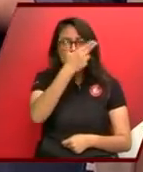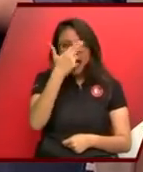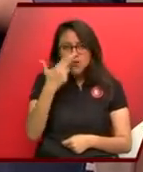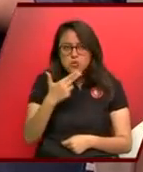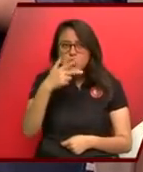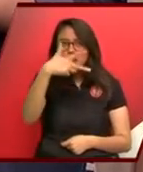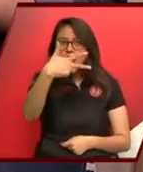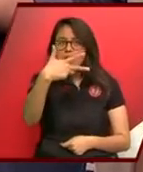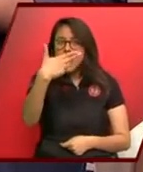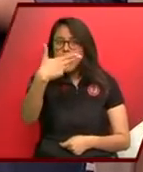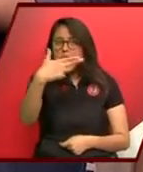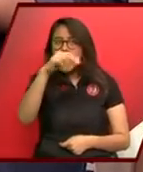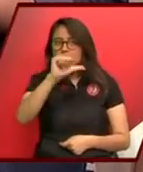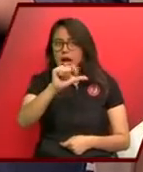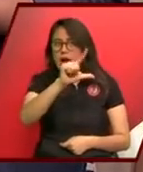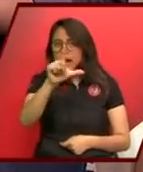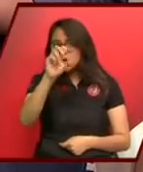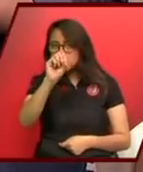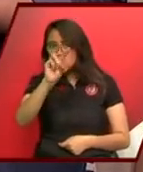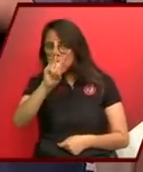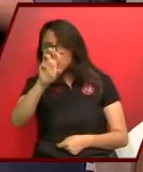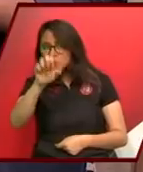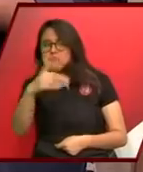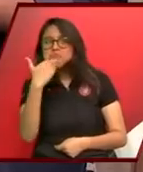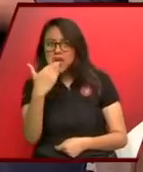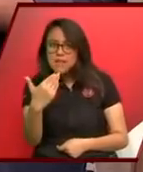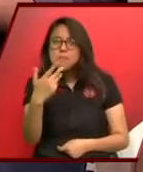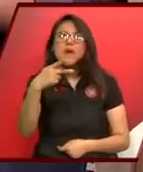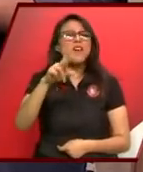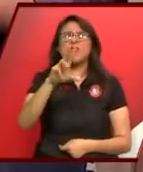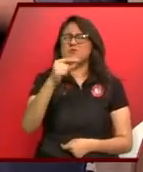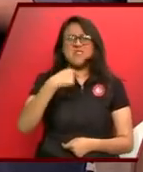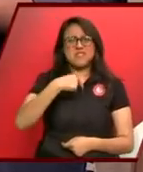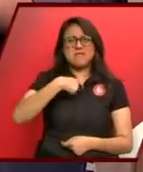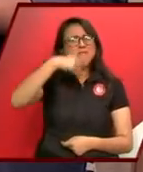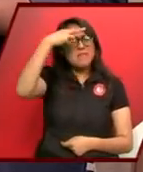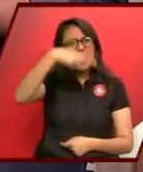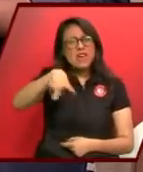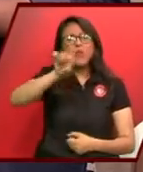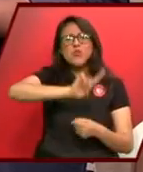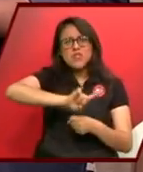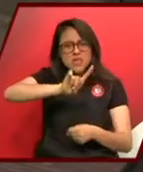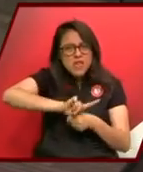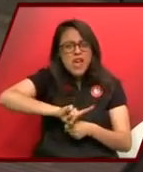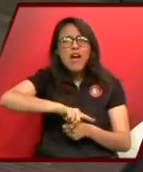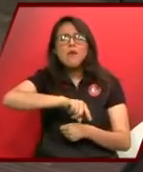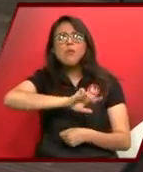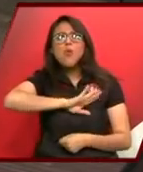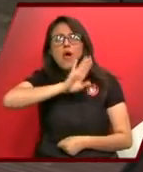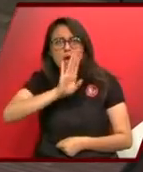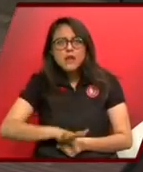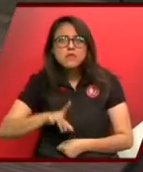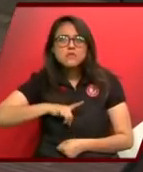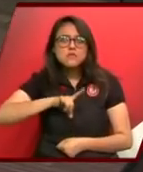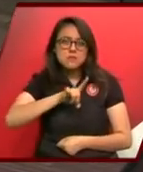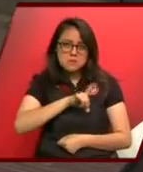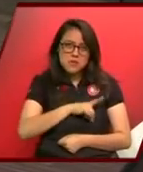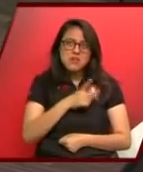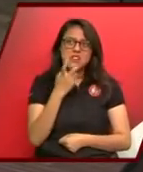bien. Es cuestión de ustedes y respetuoso también de otras culturas. Pero lo de la fecha de muertos, nuestras ofrendas, nuestras